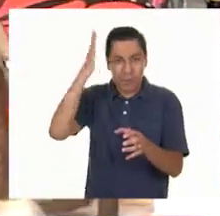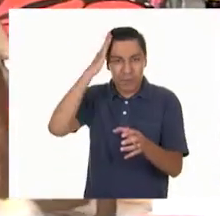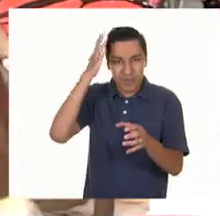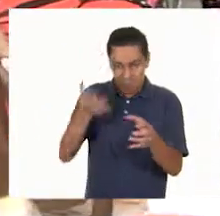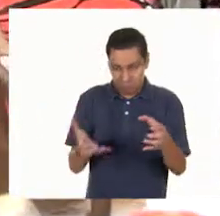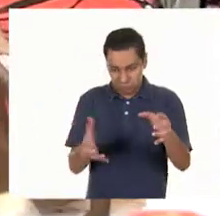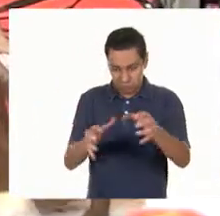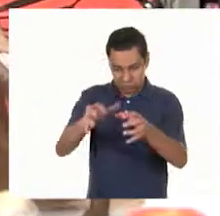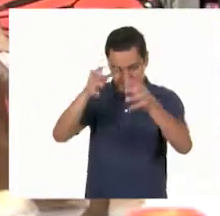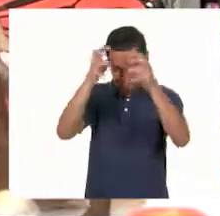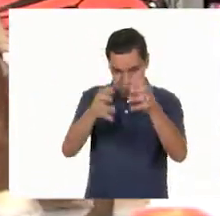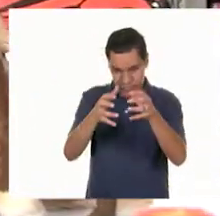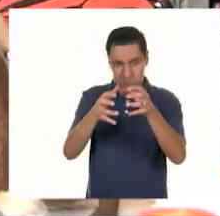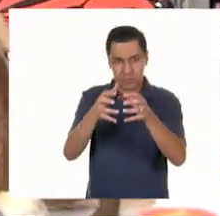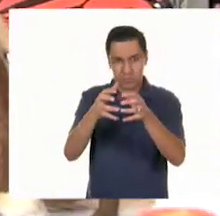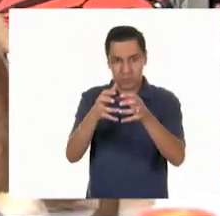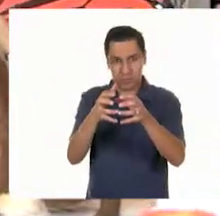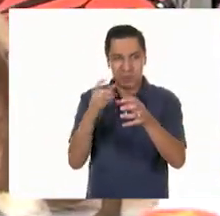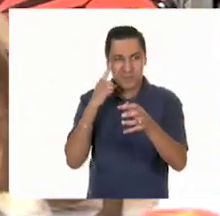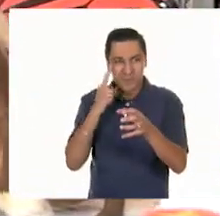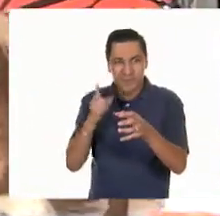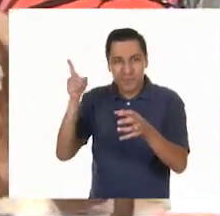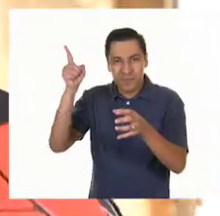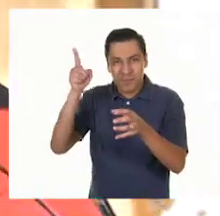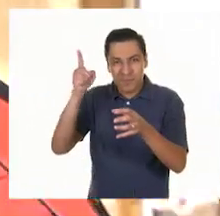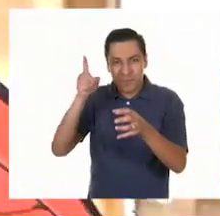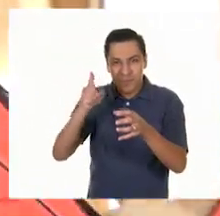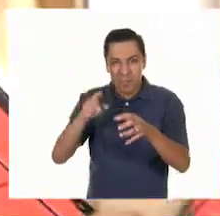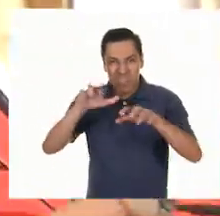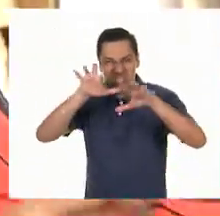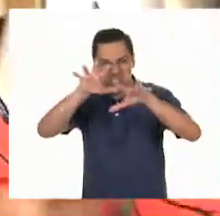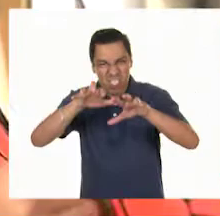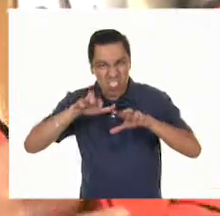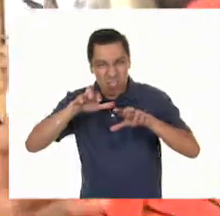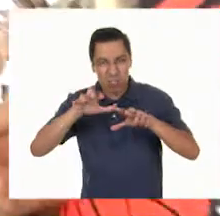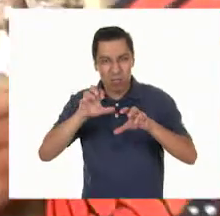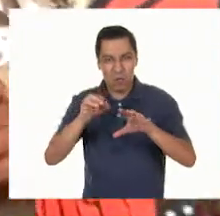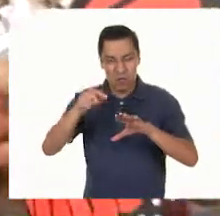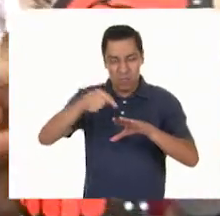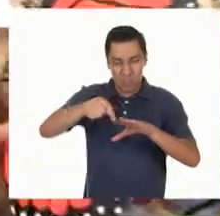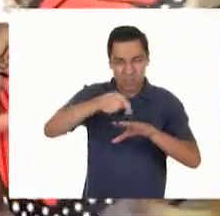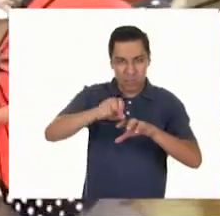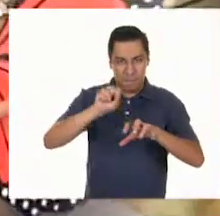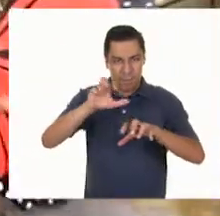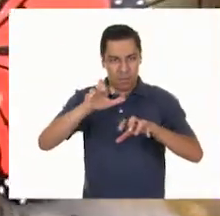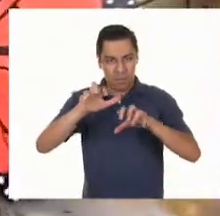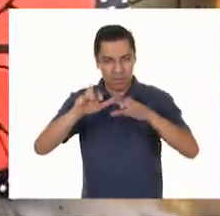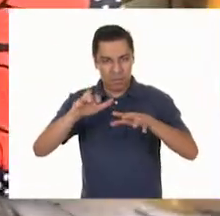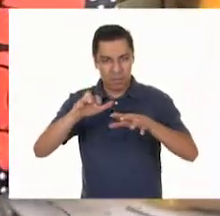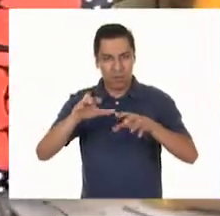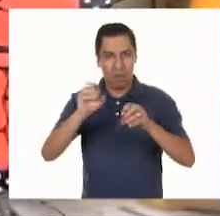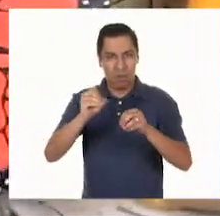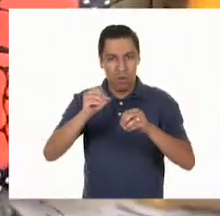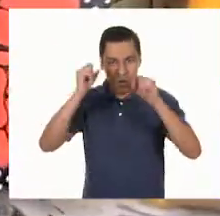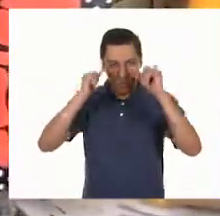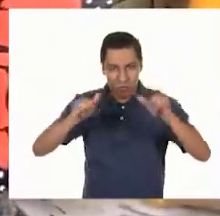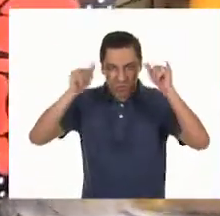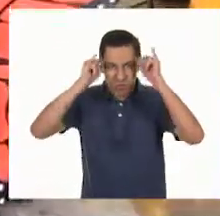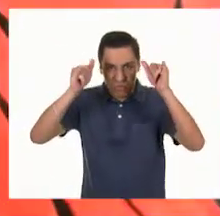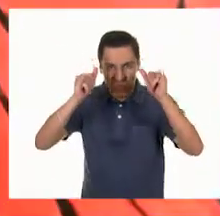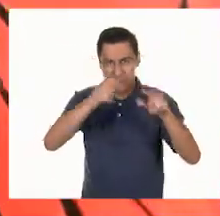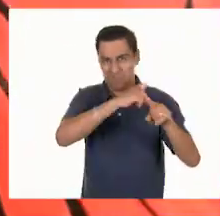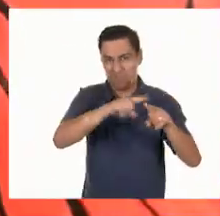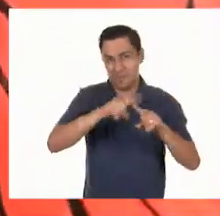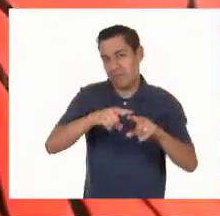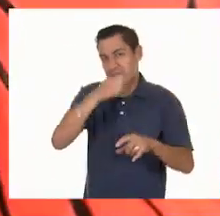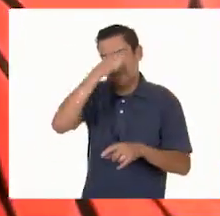uno lo vas a poner garras lo vas a poner pezuñas y viene la creatividad